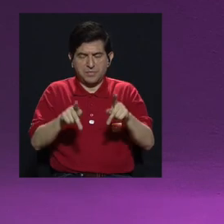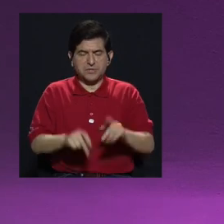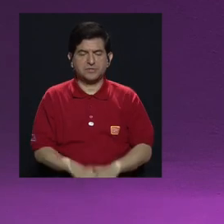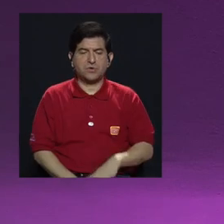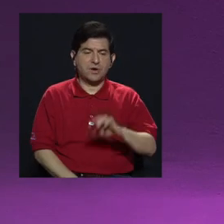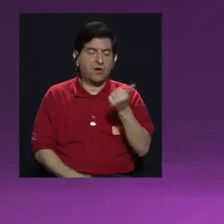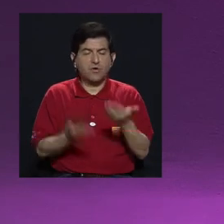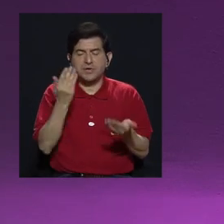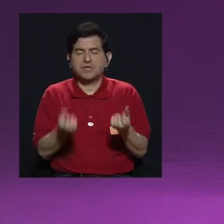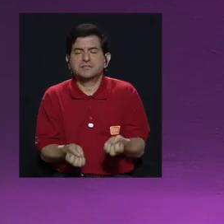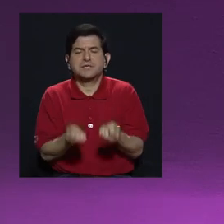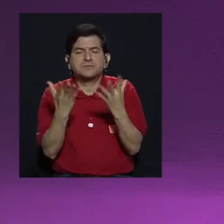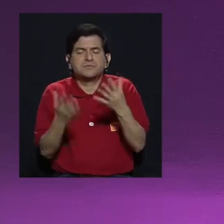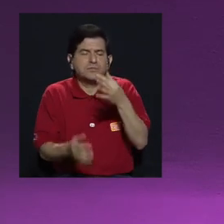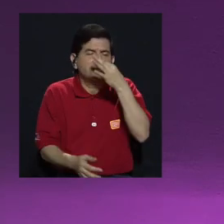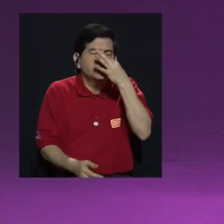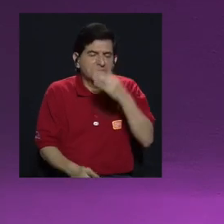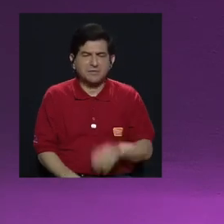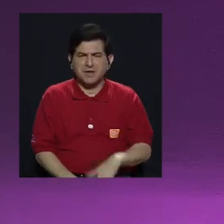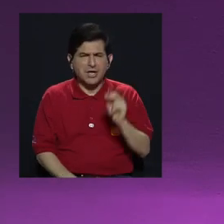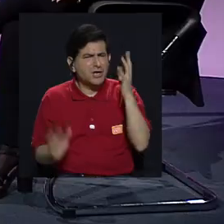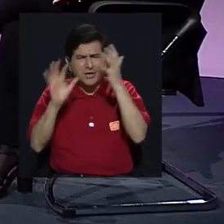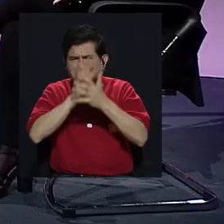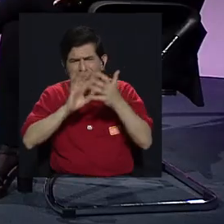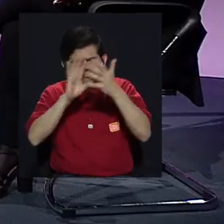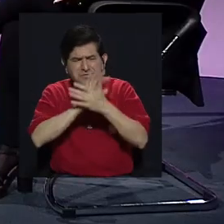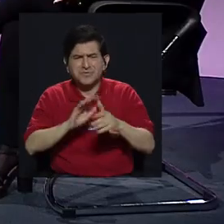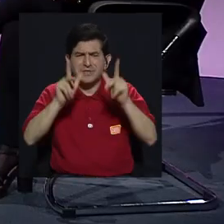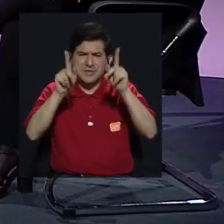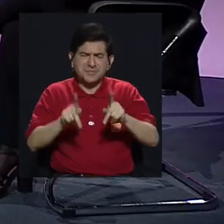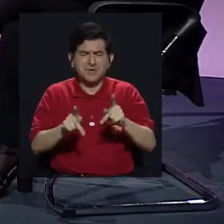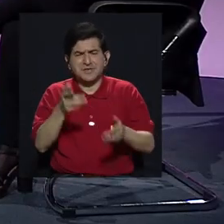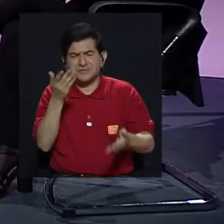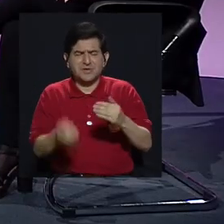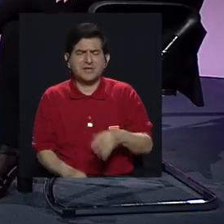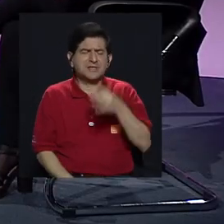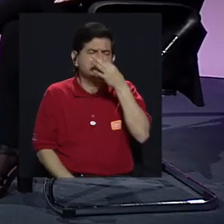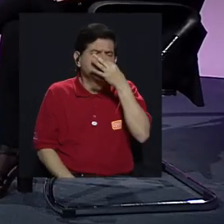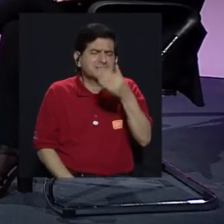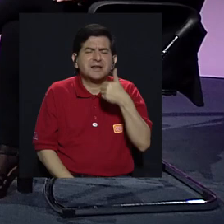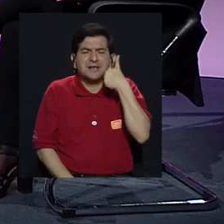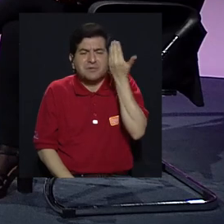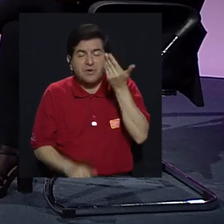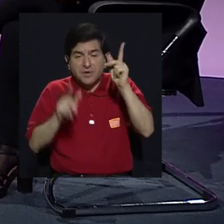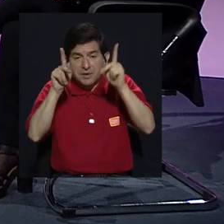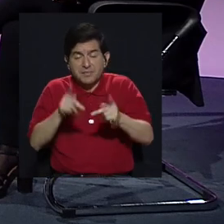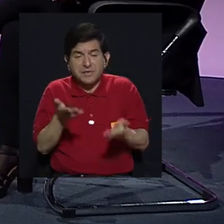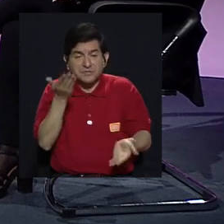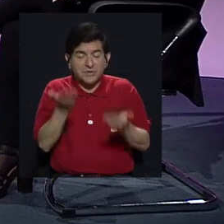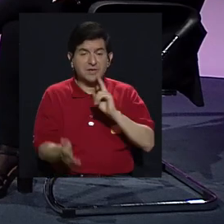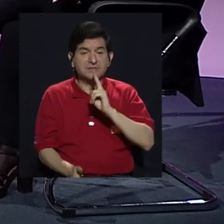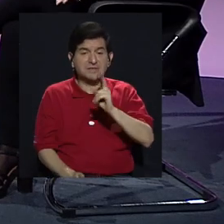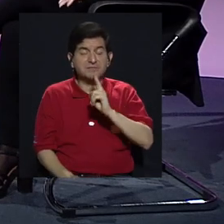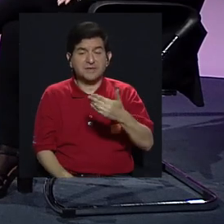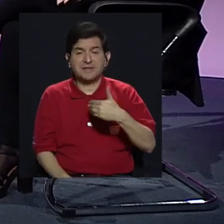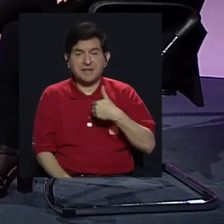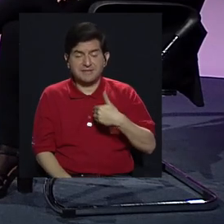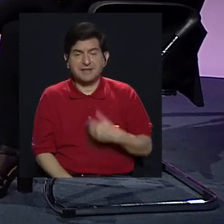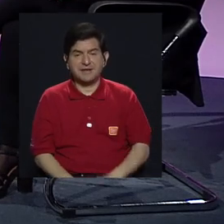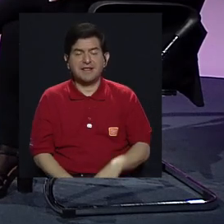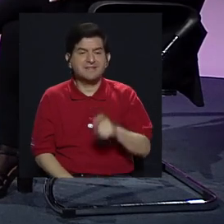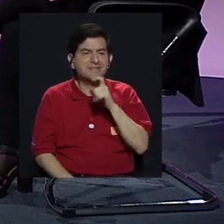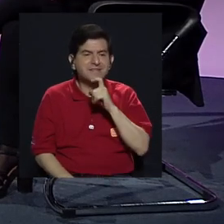quizás. Sí, que no hay que confundir, claro, porque digamos dentro de la gente muy enamoradiza, hay personas que en realidad tienen, por